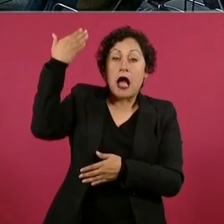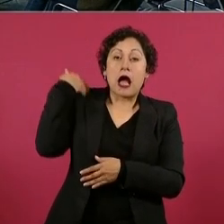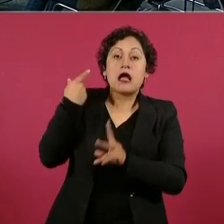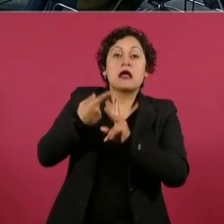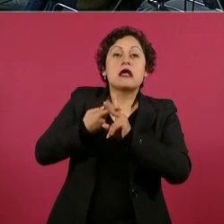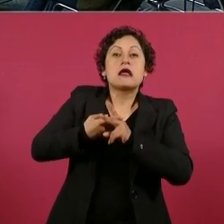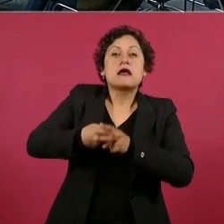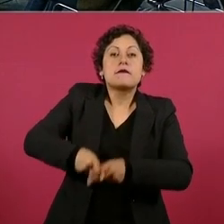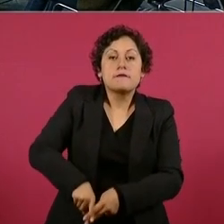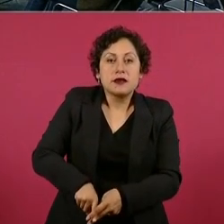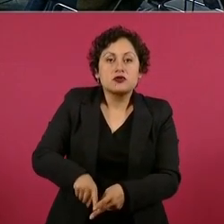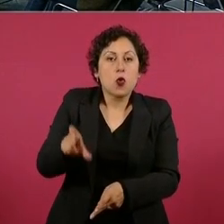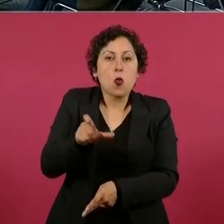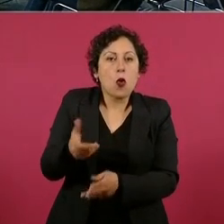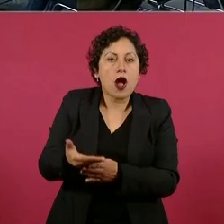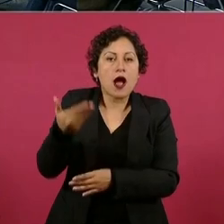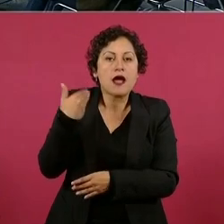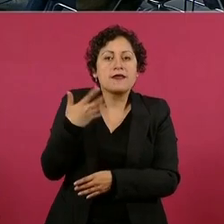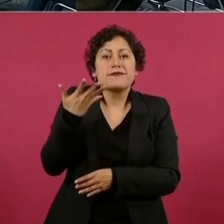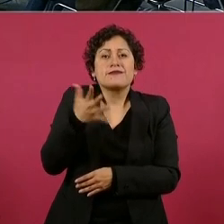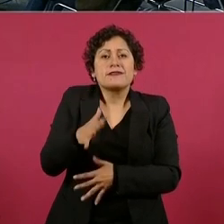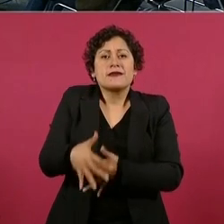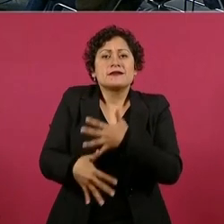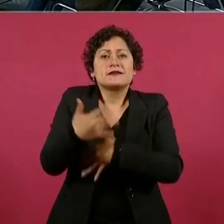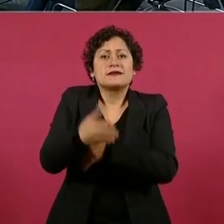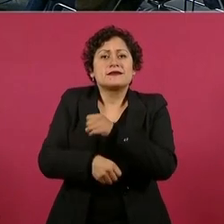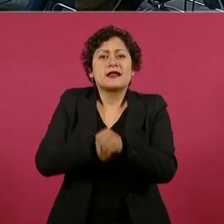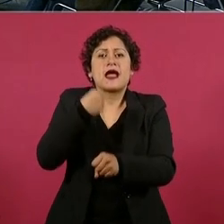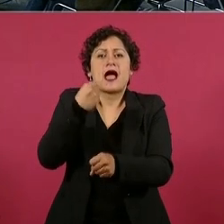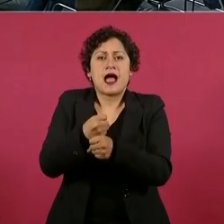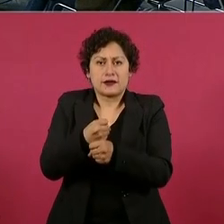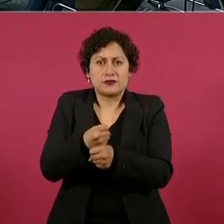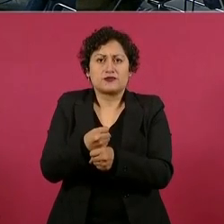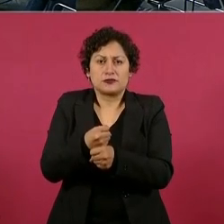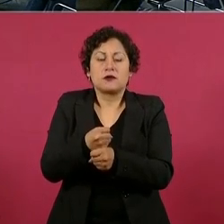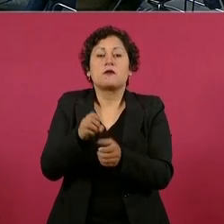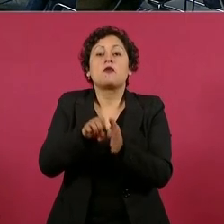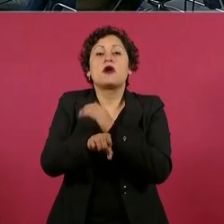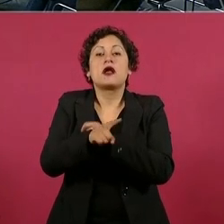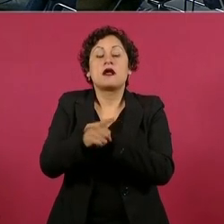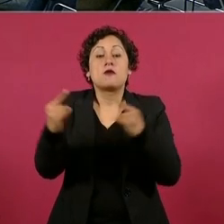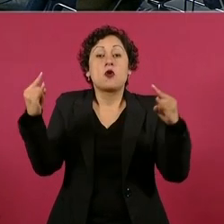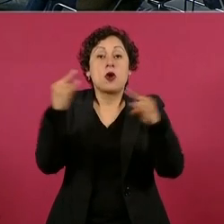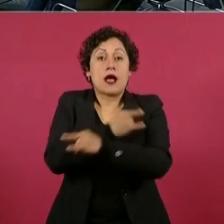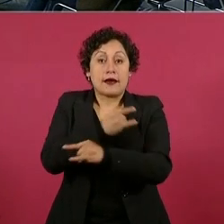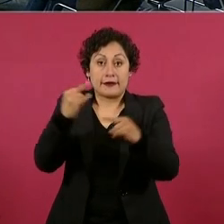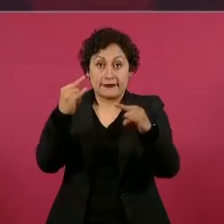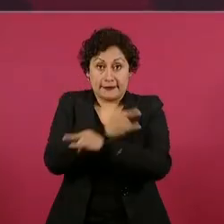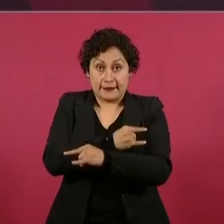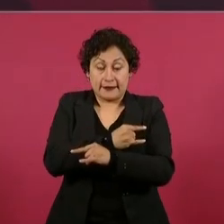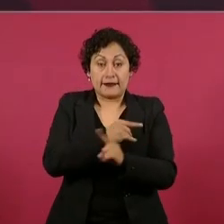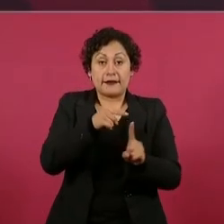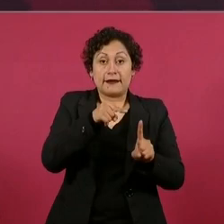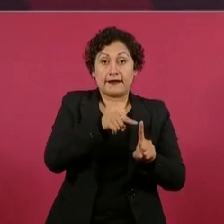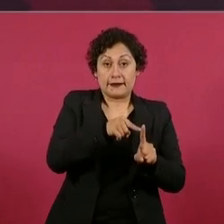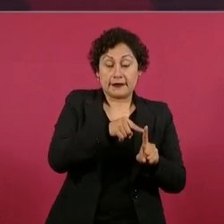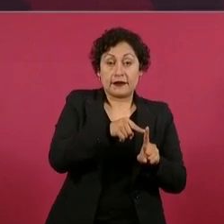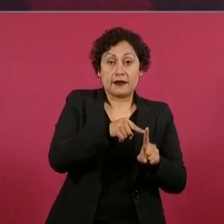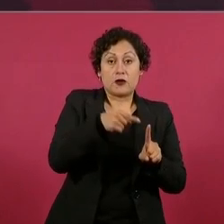la carretera de Guadalajara a